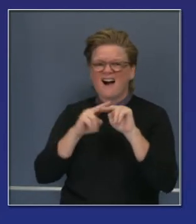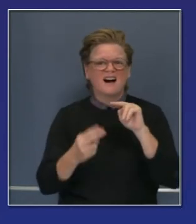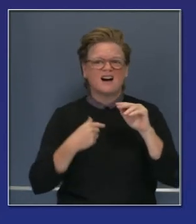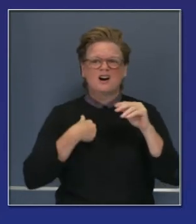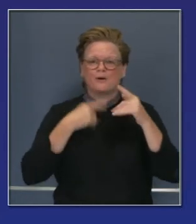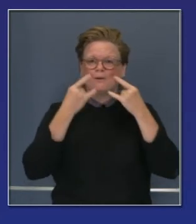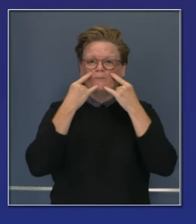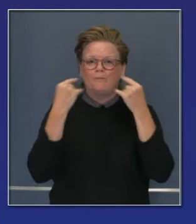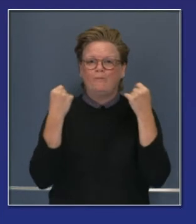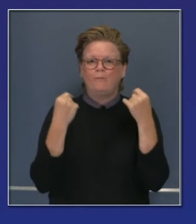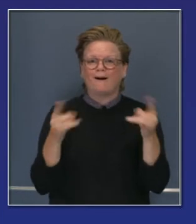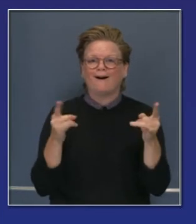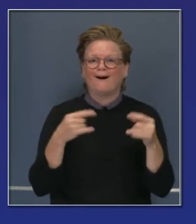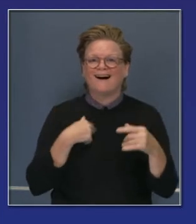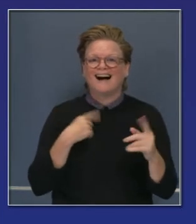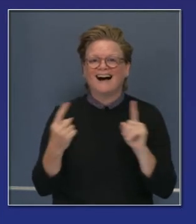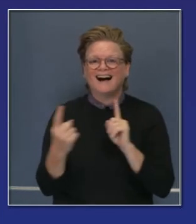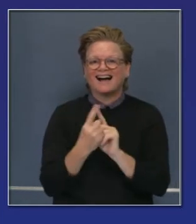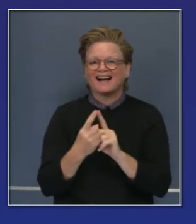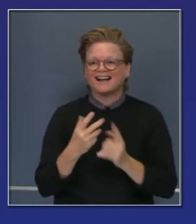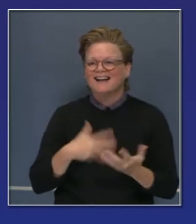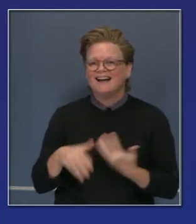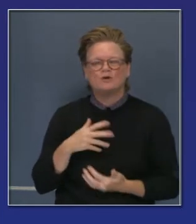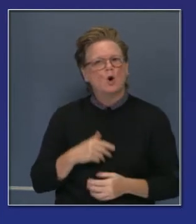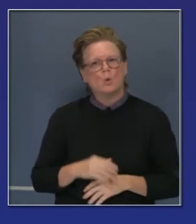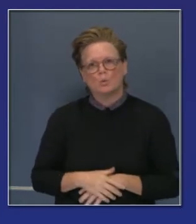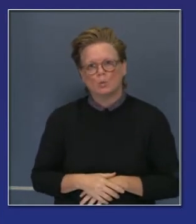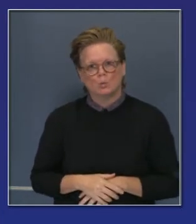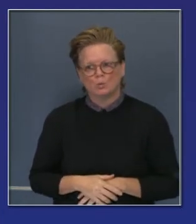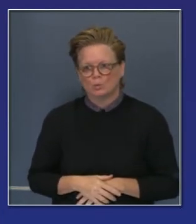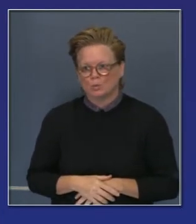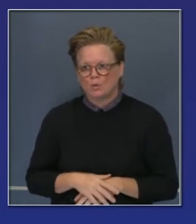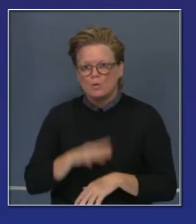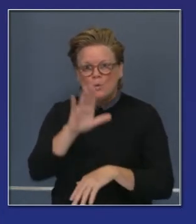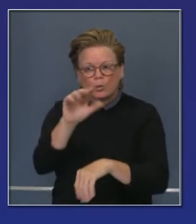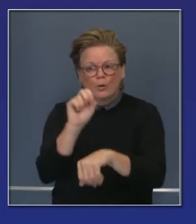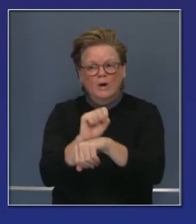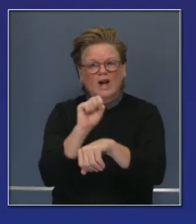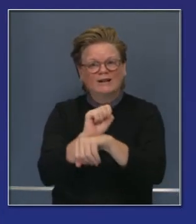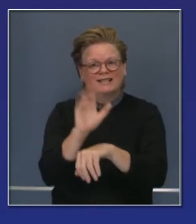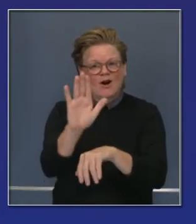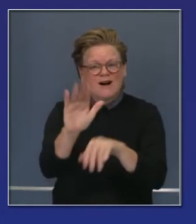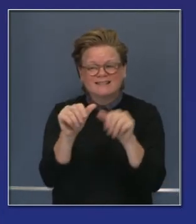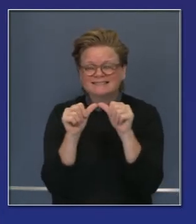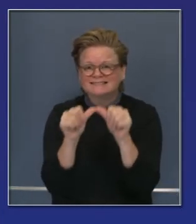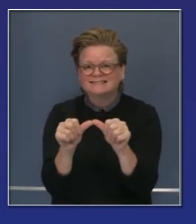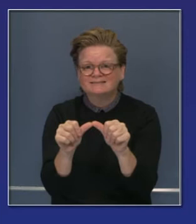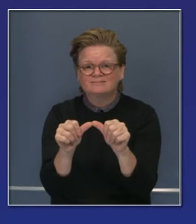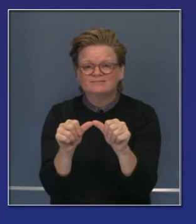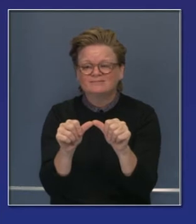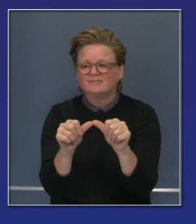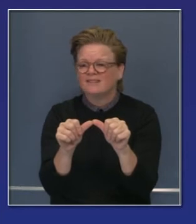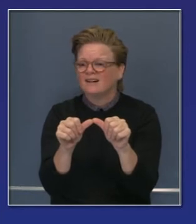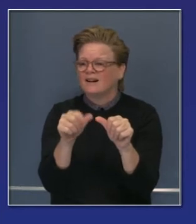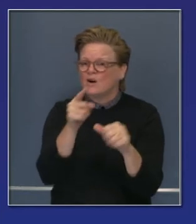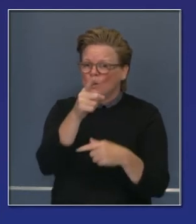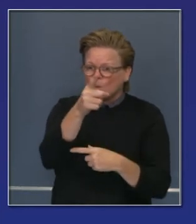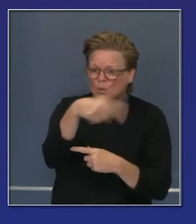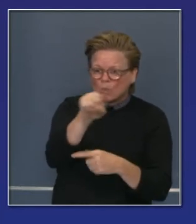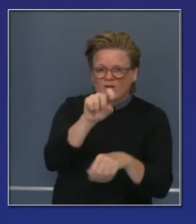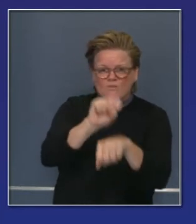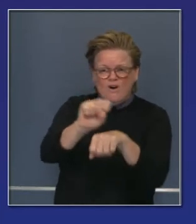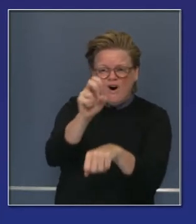El gobernador reiteró puntos importantes acerca de COVID, que necesitamos todavía los esfuerzos de cada individuo.